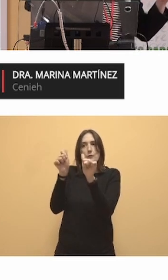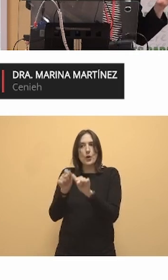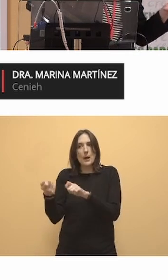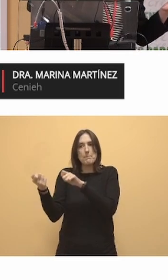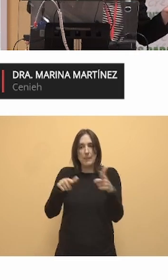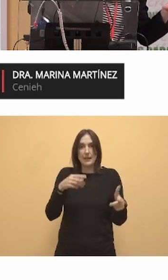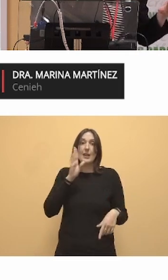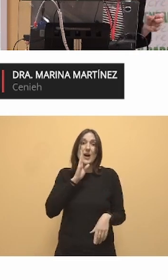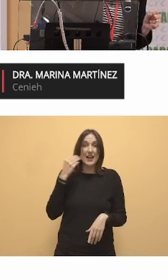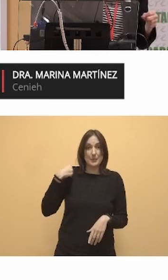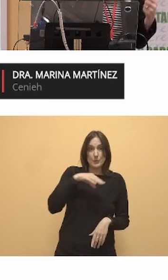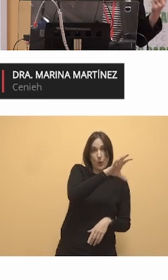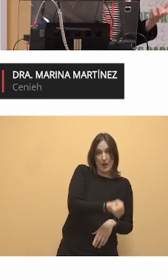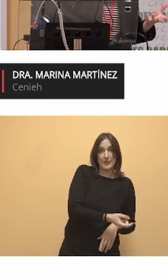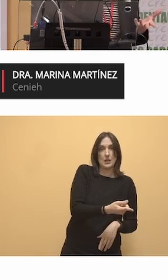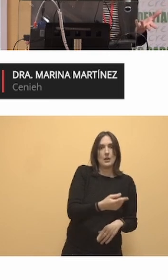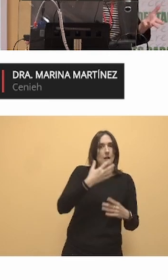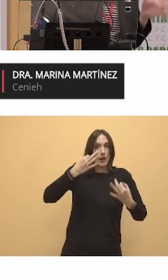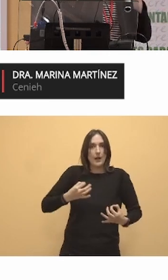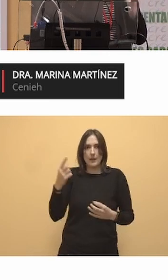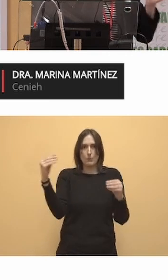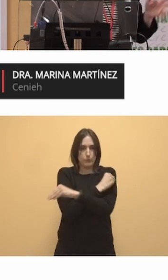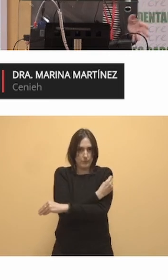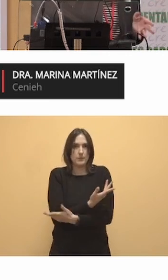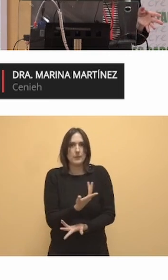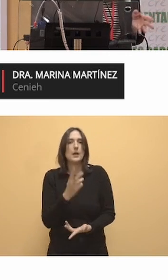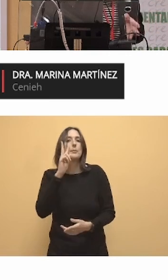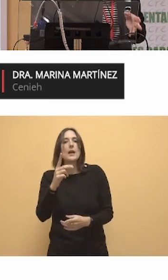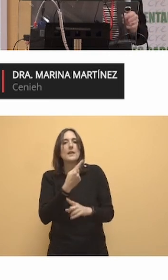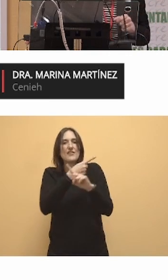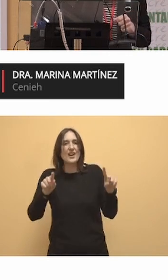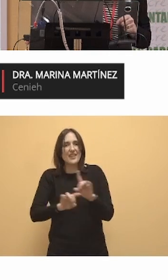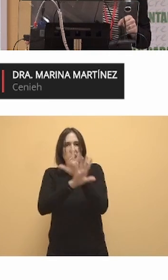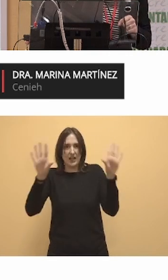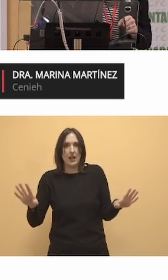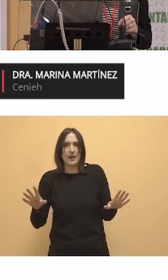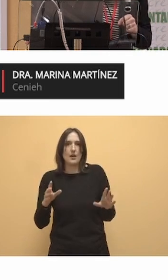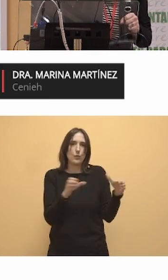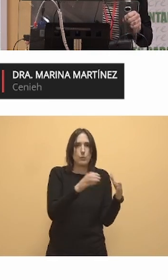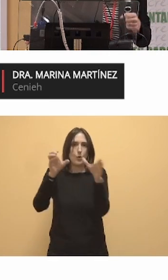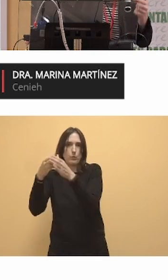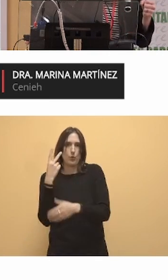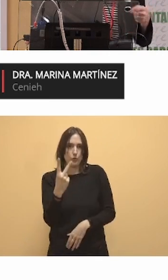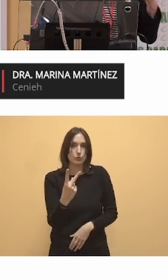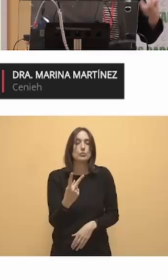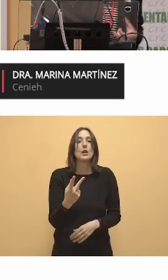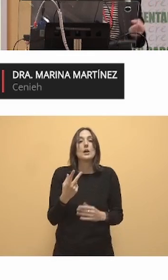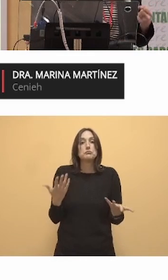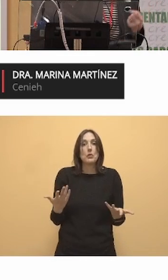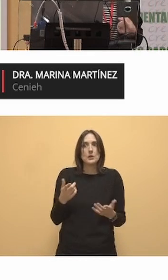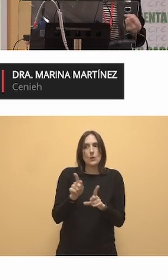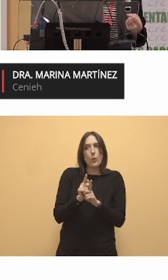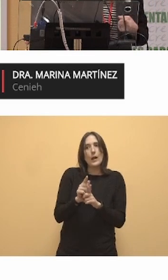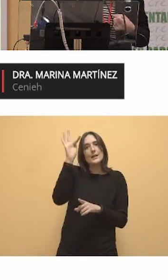parecidos a esos grupos homínidos. Y no ocurre así. Vieron que había una diferencia muy clara entre ambos grupos. Y, por tanto, reforzaron